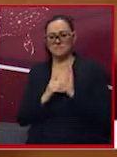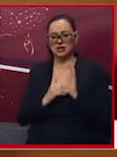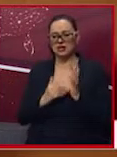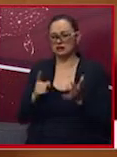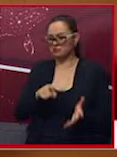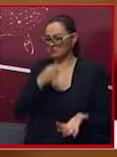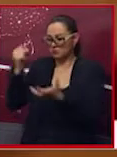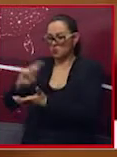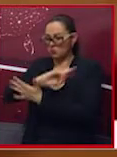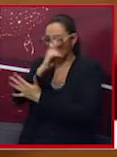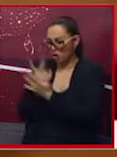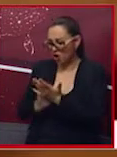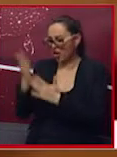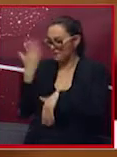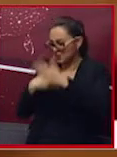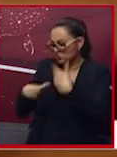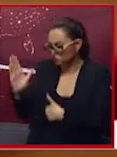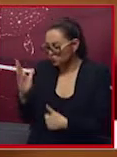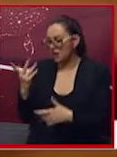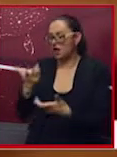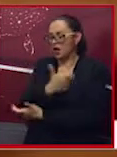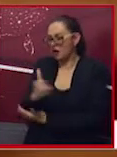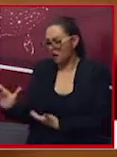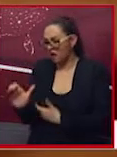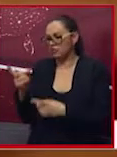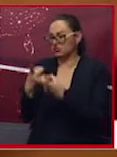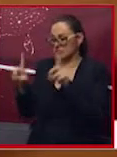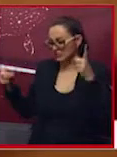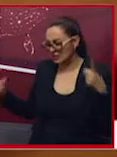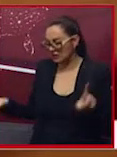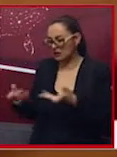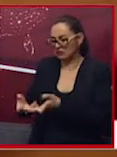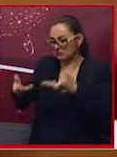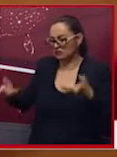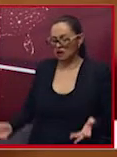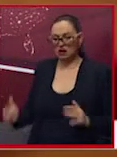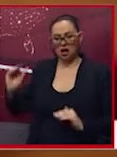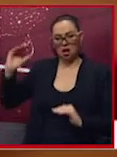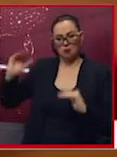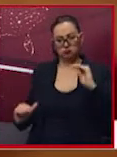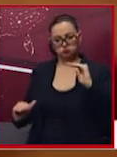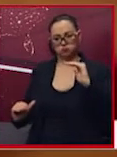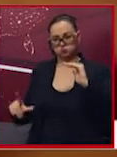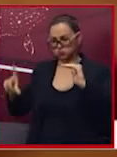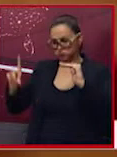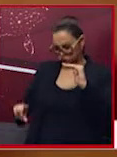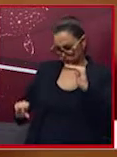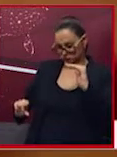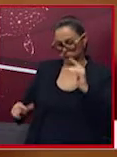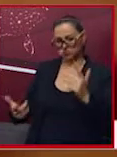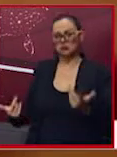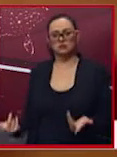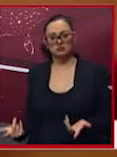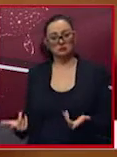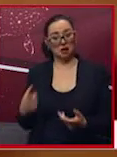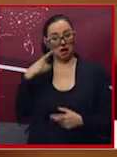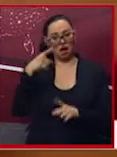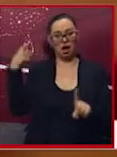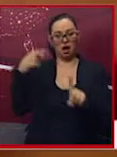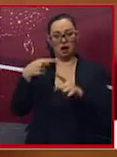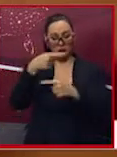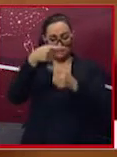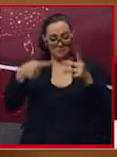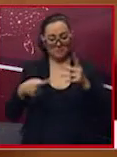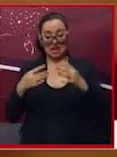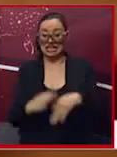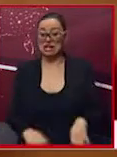de superación a la pobreza, desarrollo agrario, territorial y urbano. Por lo visto, en su orden de prioridades,